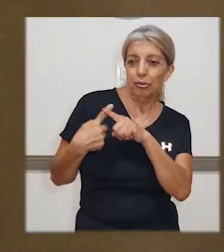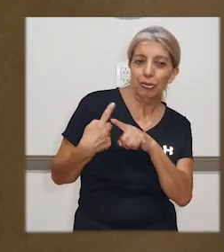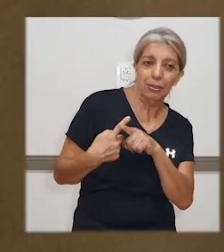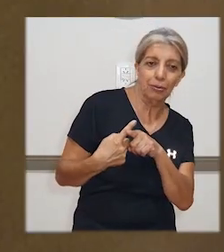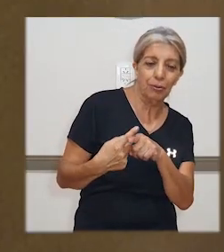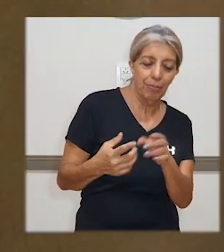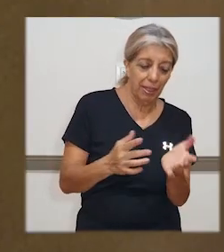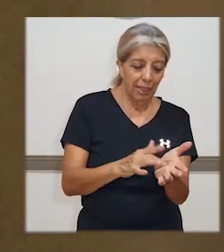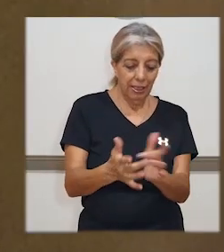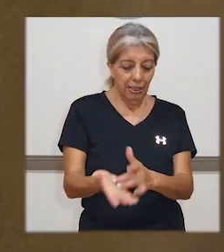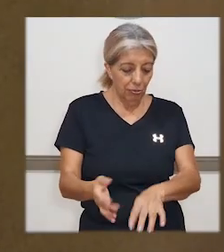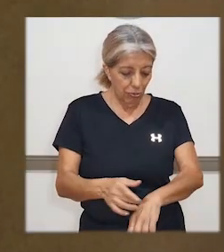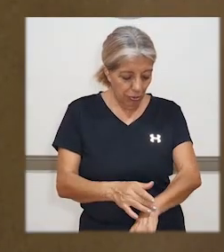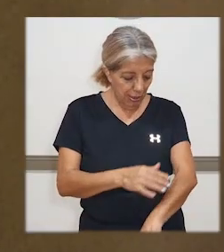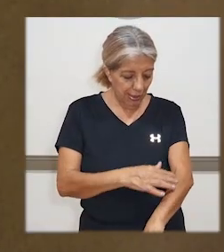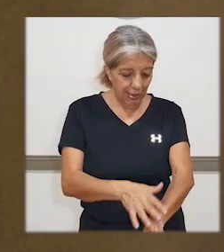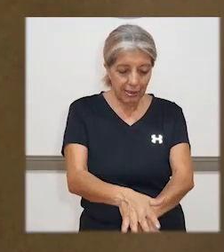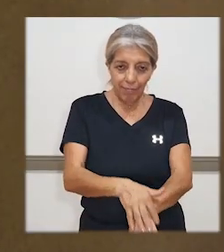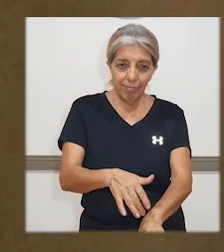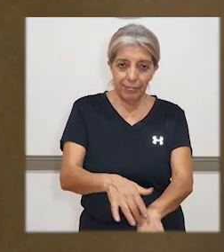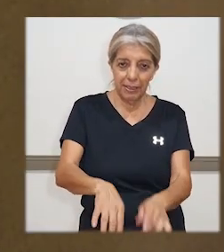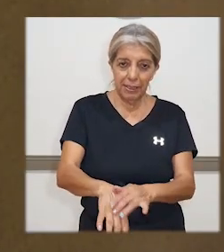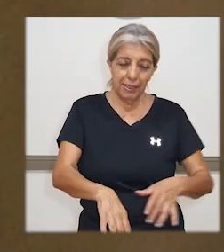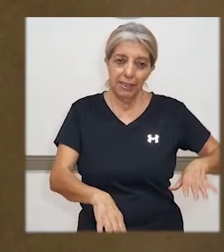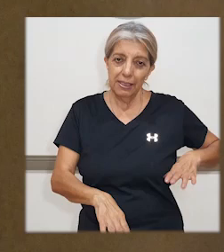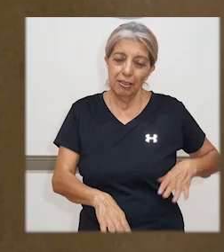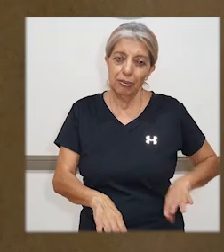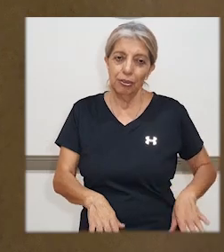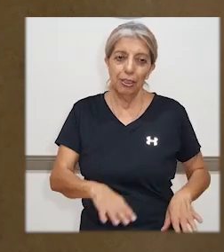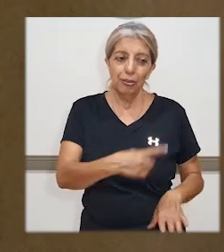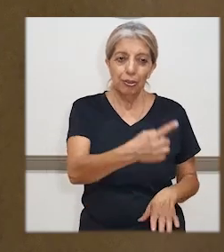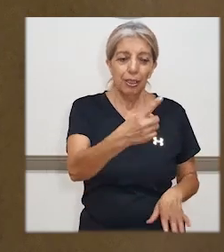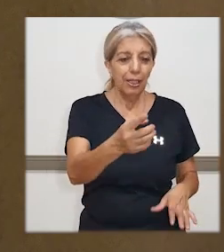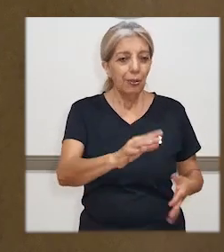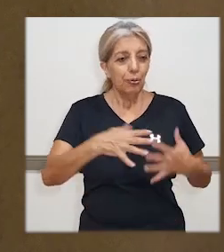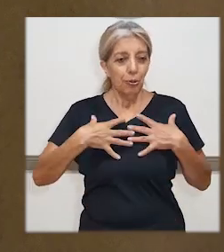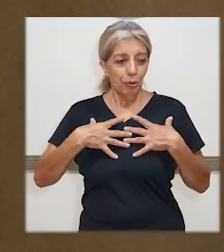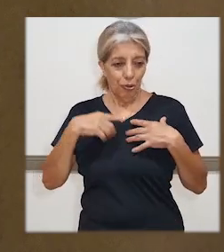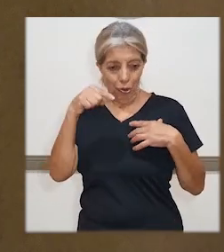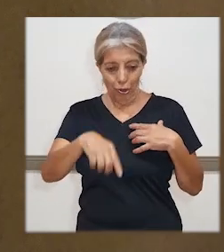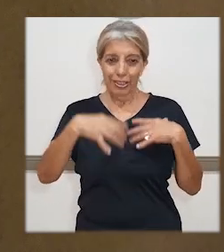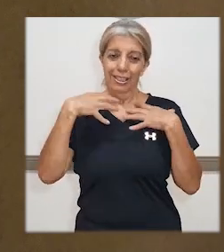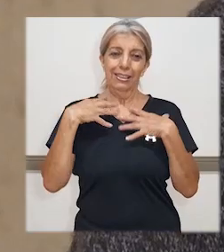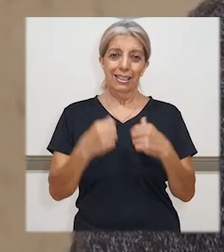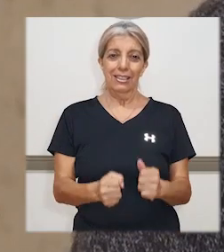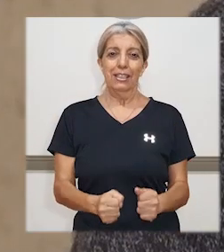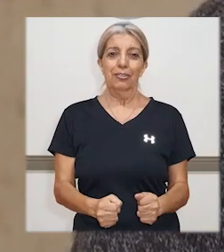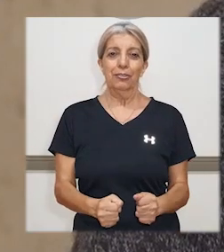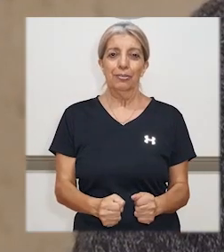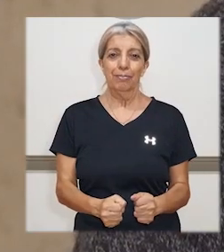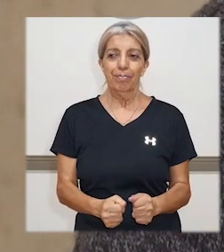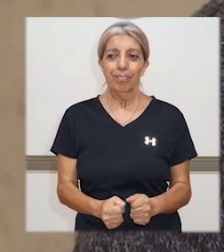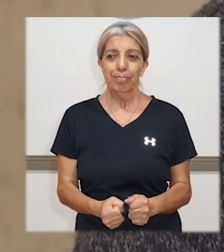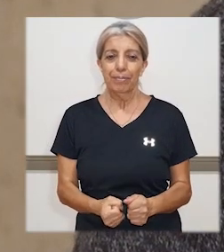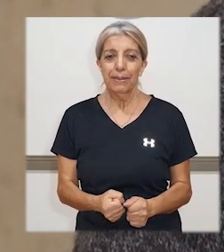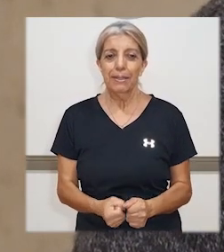Gracias a sus llagas, ustedes fueron sanados, porque antes andaban como ovejas perdidas, pero ahora